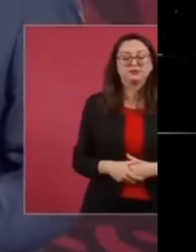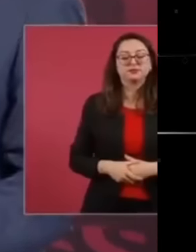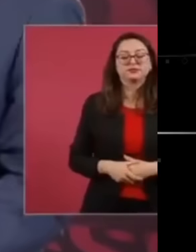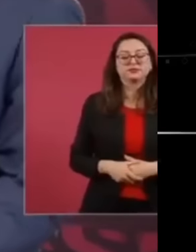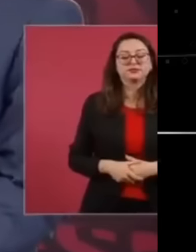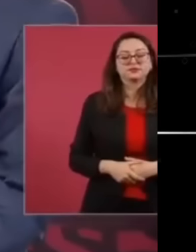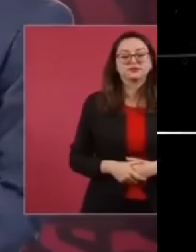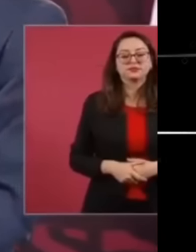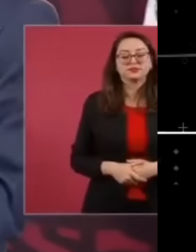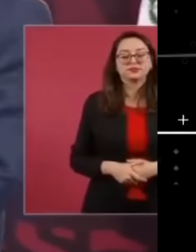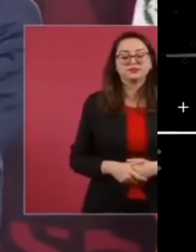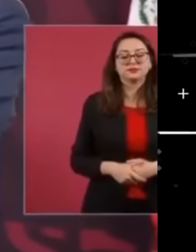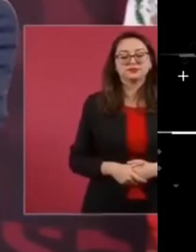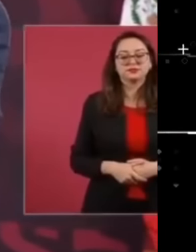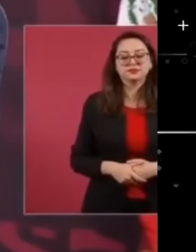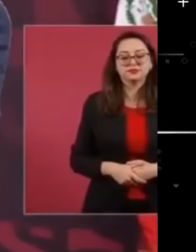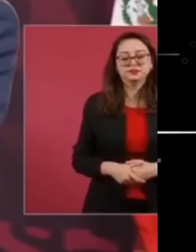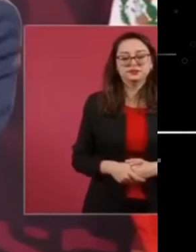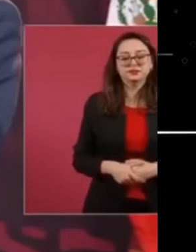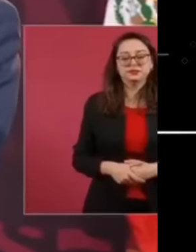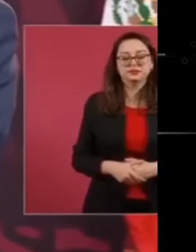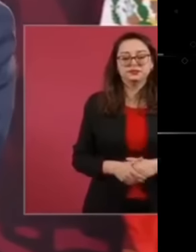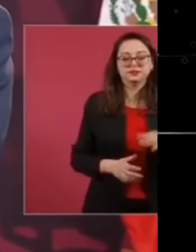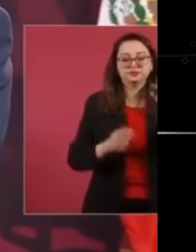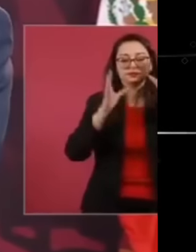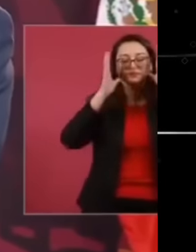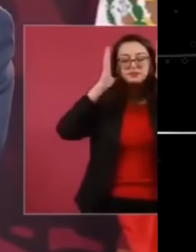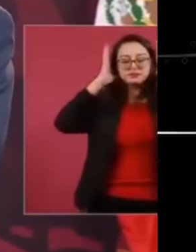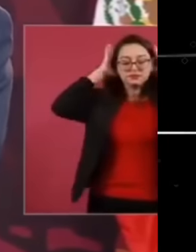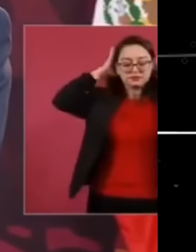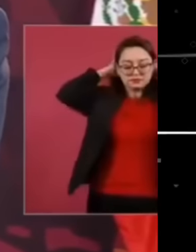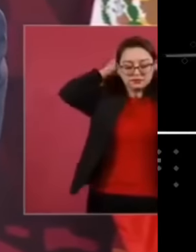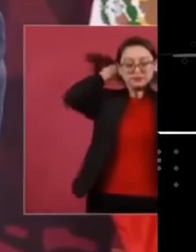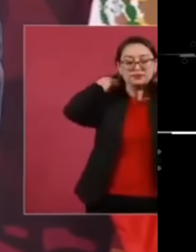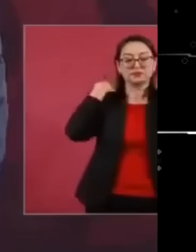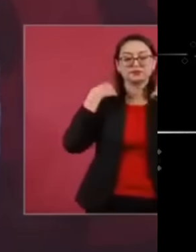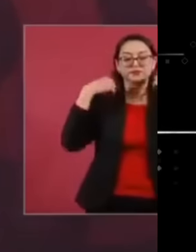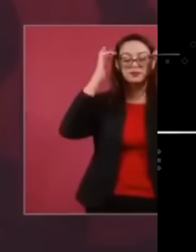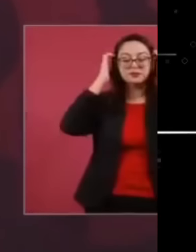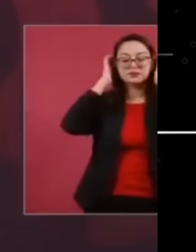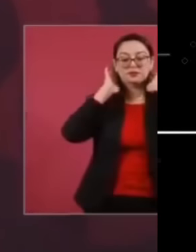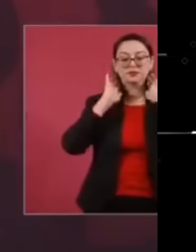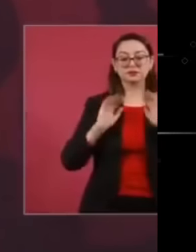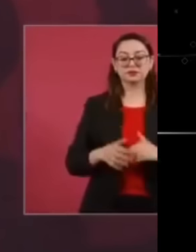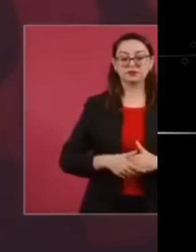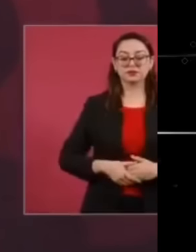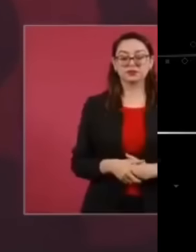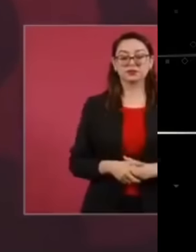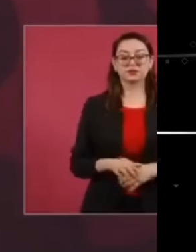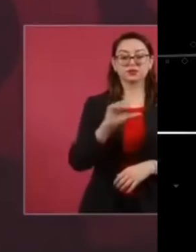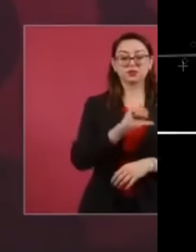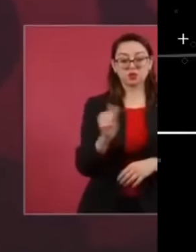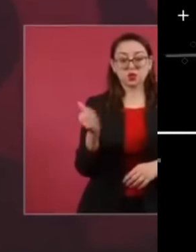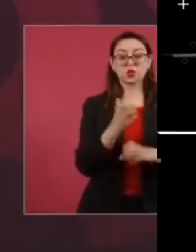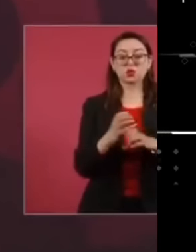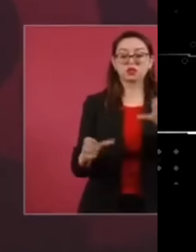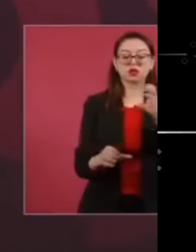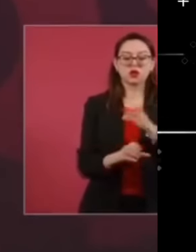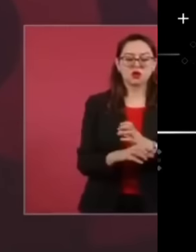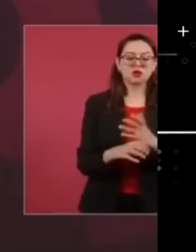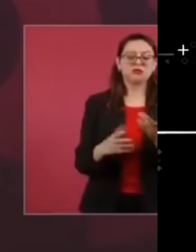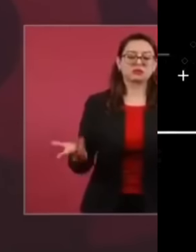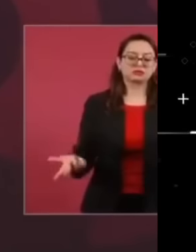cosa que va a ayudar a este fondo es que hay las tiendas que